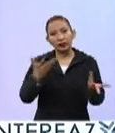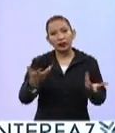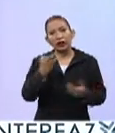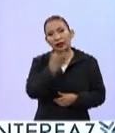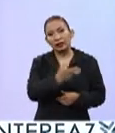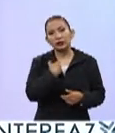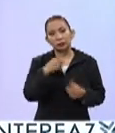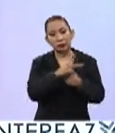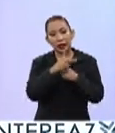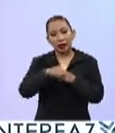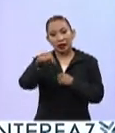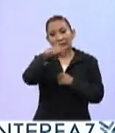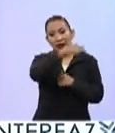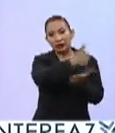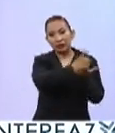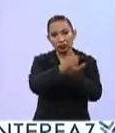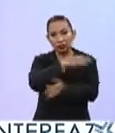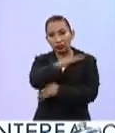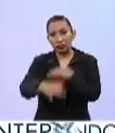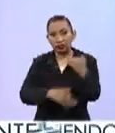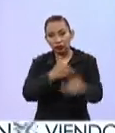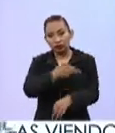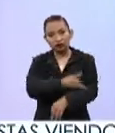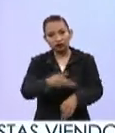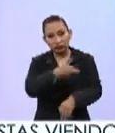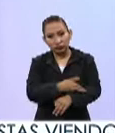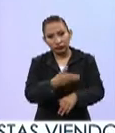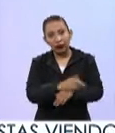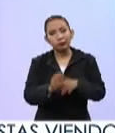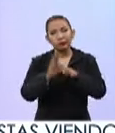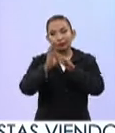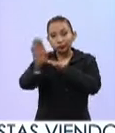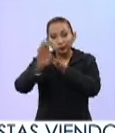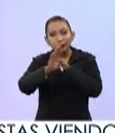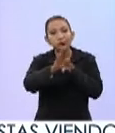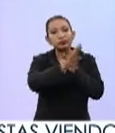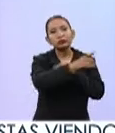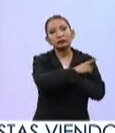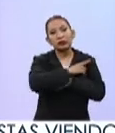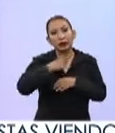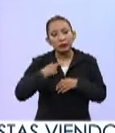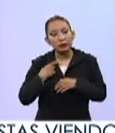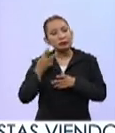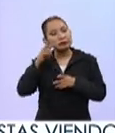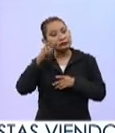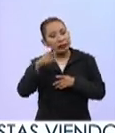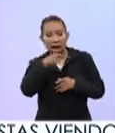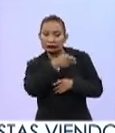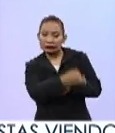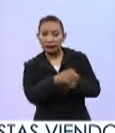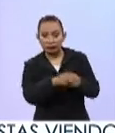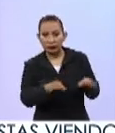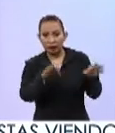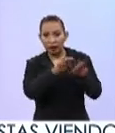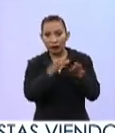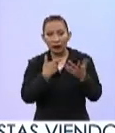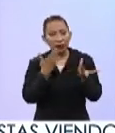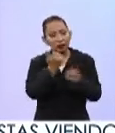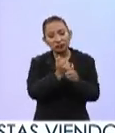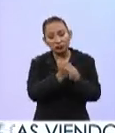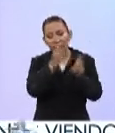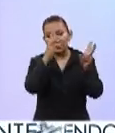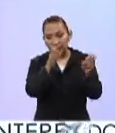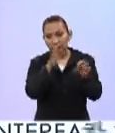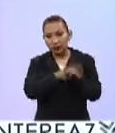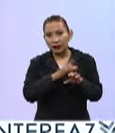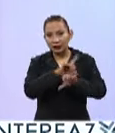hincapié en que los países que colaboran en todos estos procedimientos migratorios deben poner énfasis en ello. Vamos a estudiar este tema